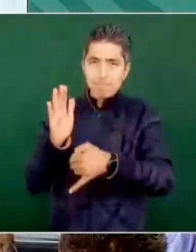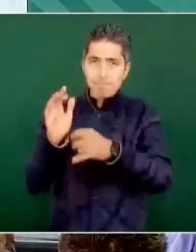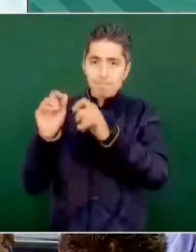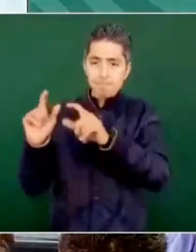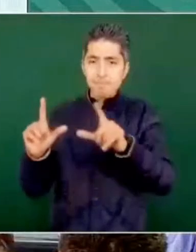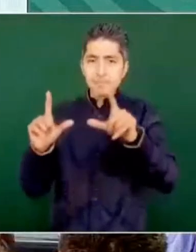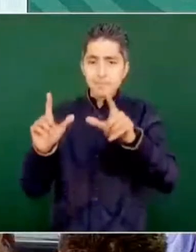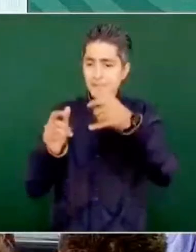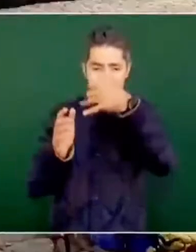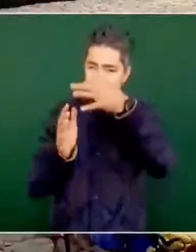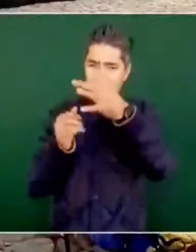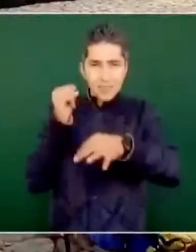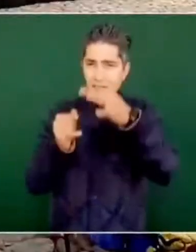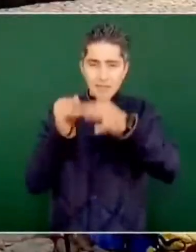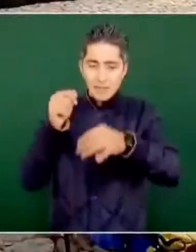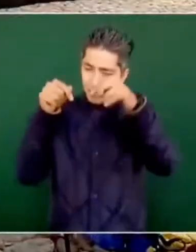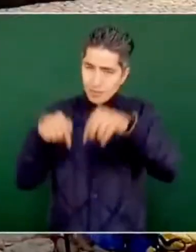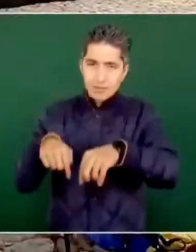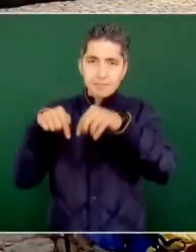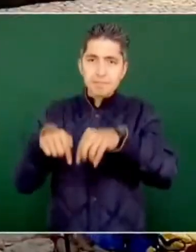Al final.